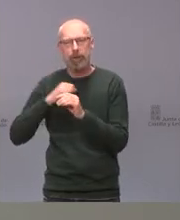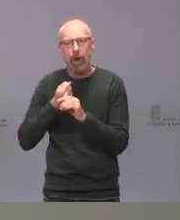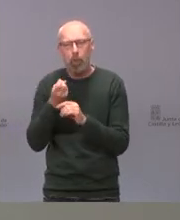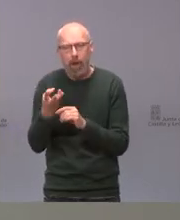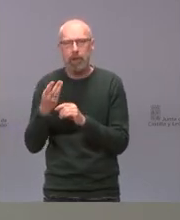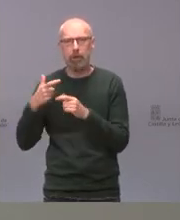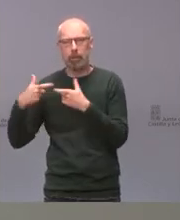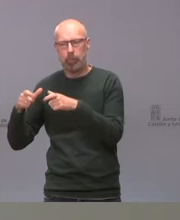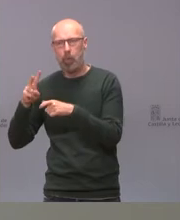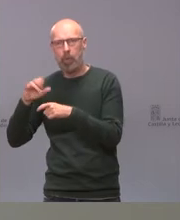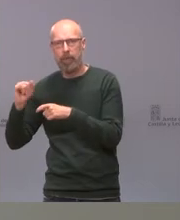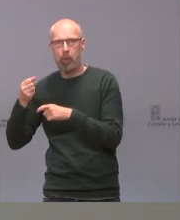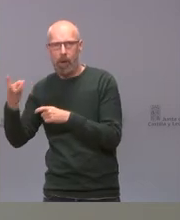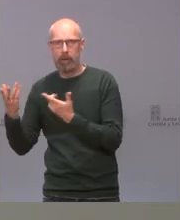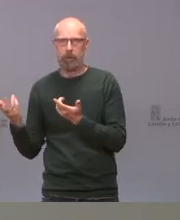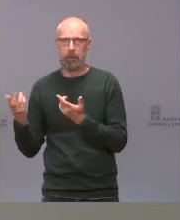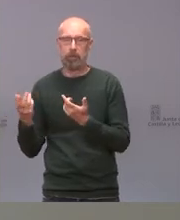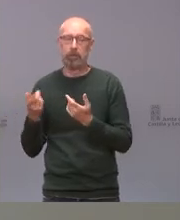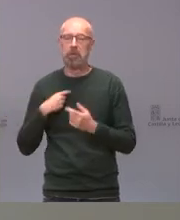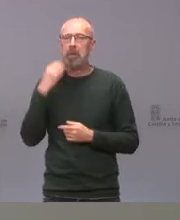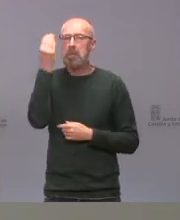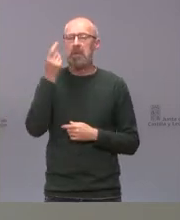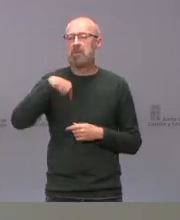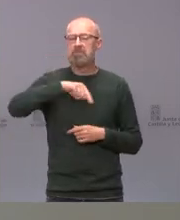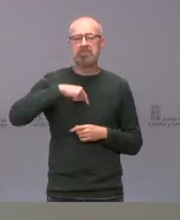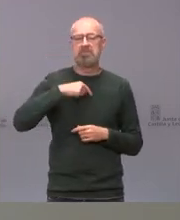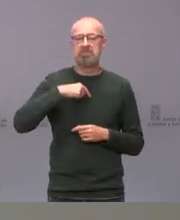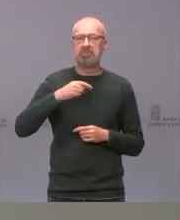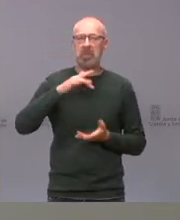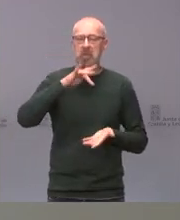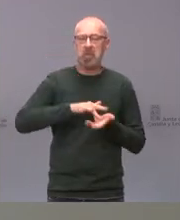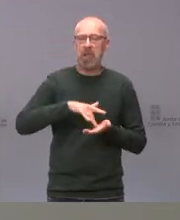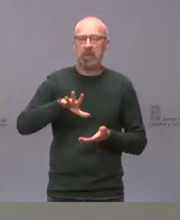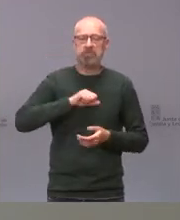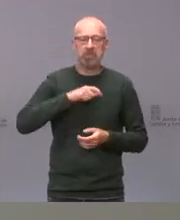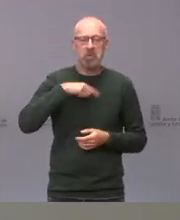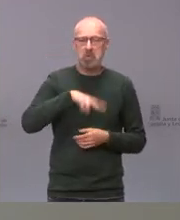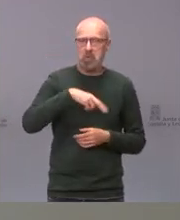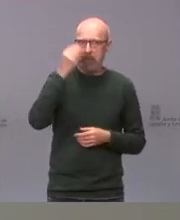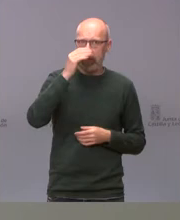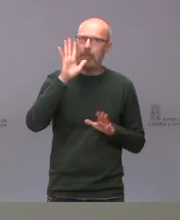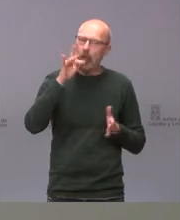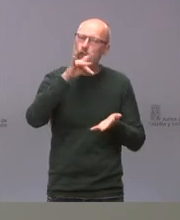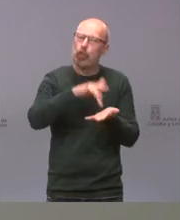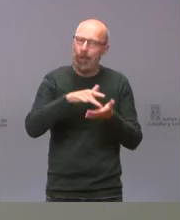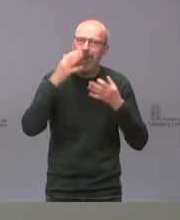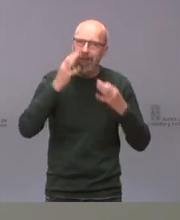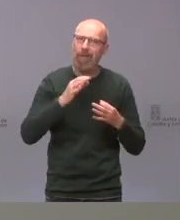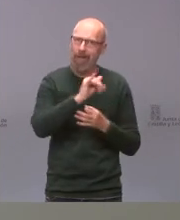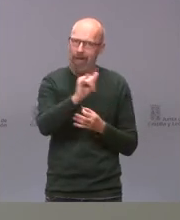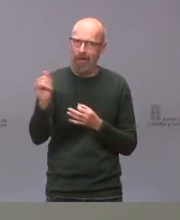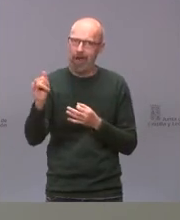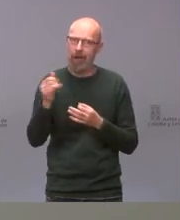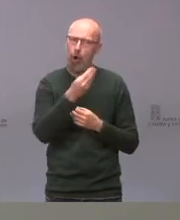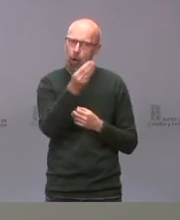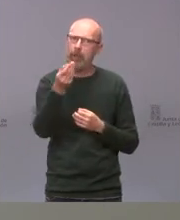nosotros, pero le pasan, y le pasan a gente joven también, y por lo tanto tenemos que intentar contribuir en la medida